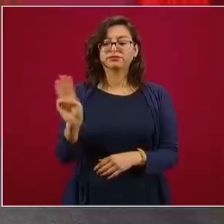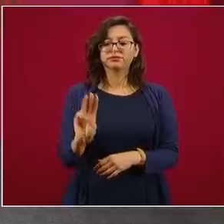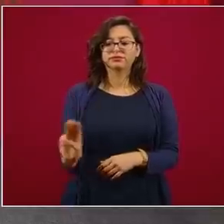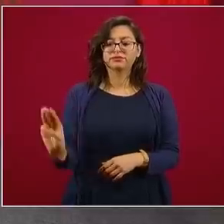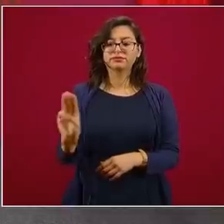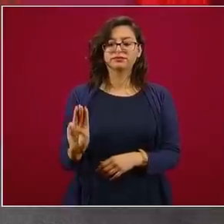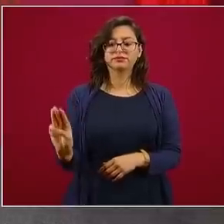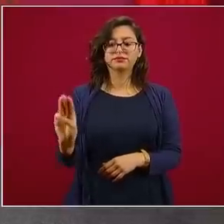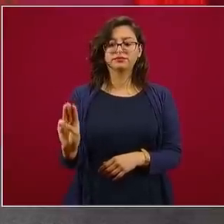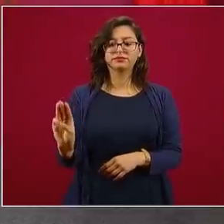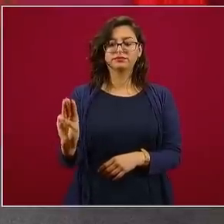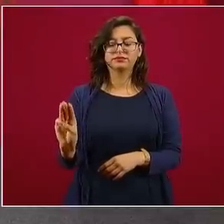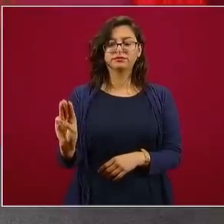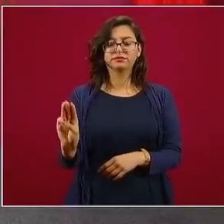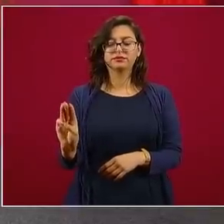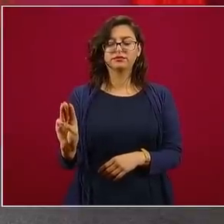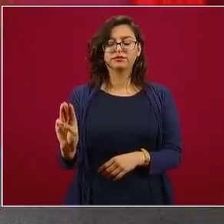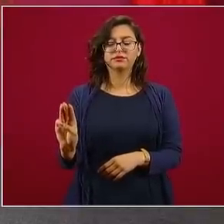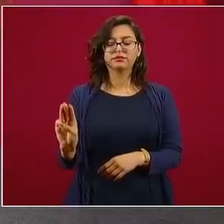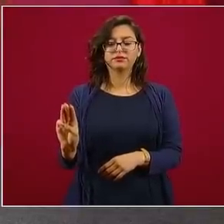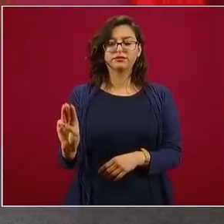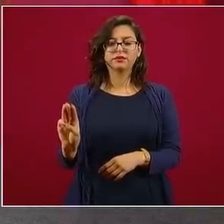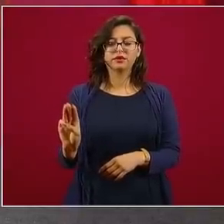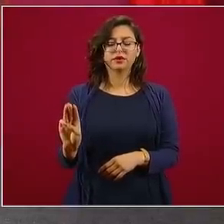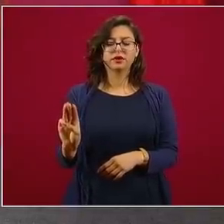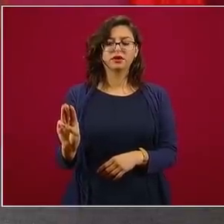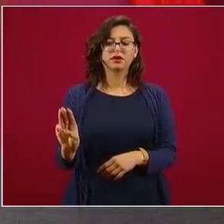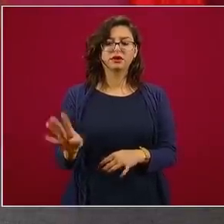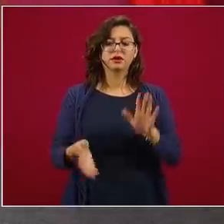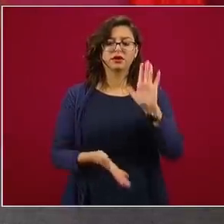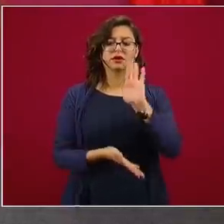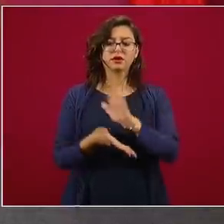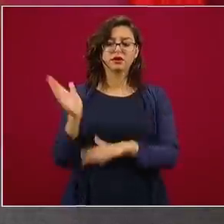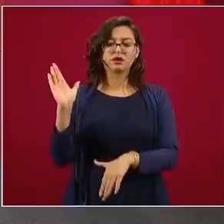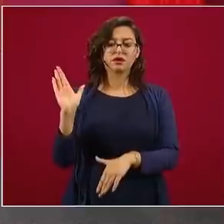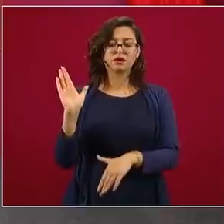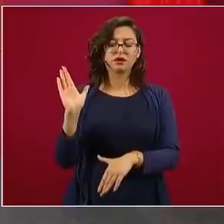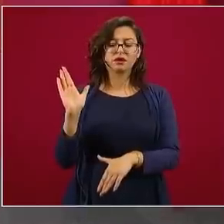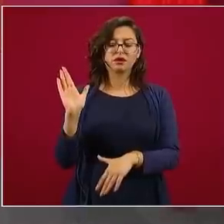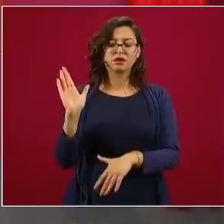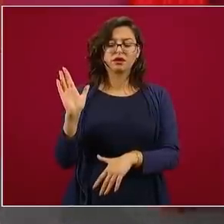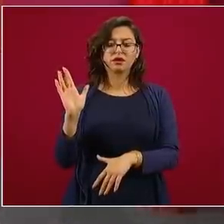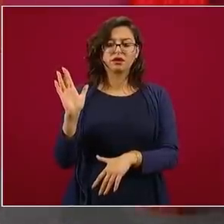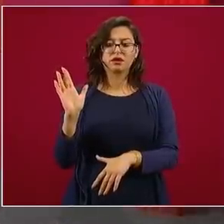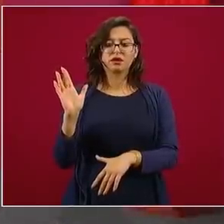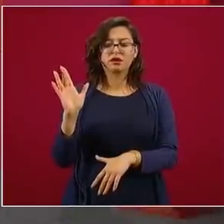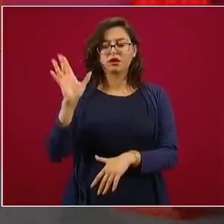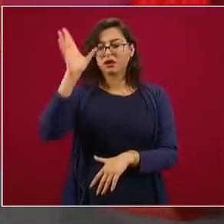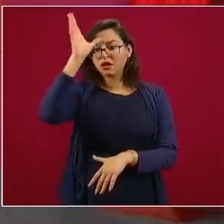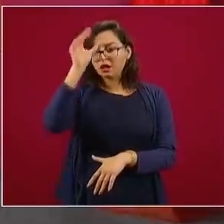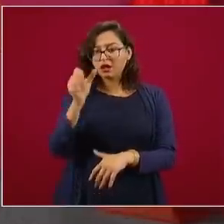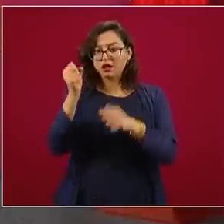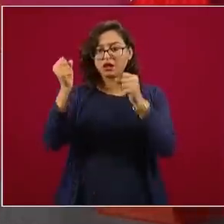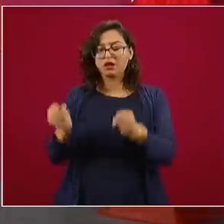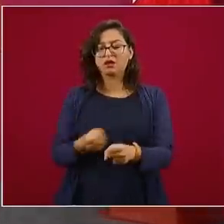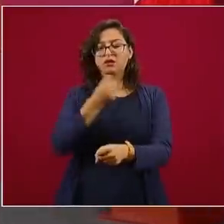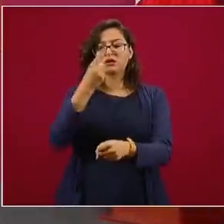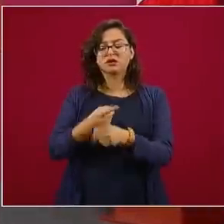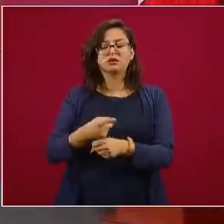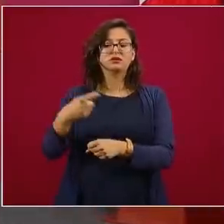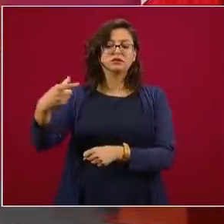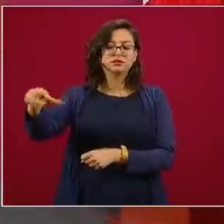miércoles vamos a estar en acuerdo de seguridad en